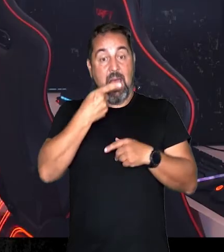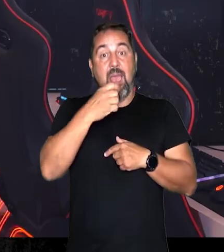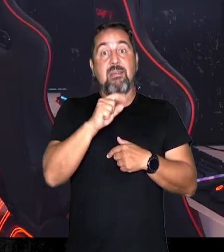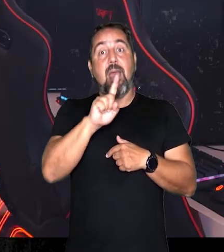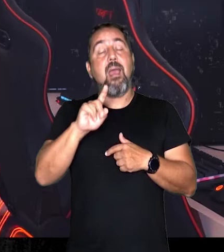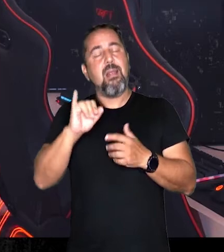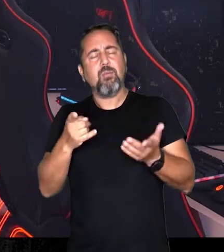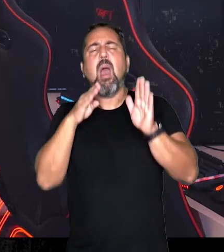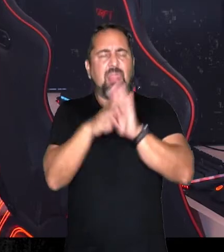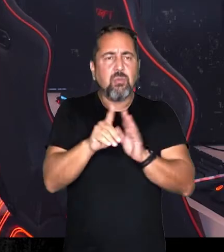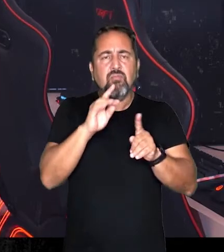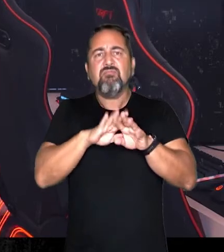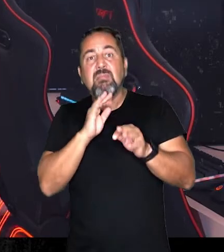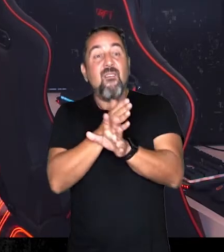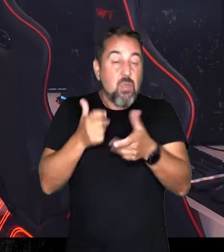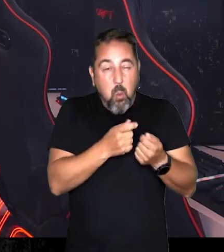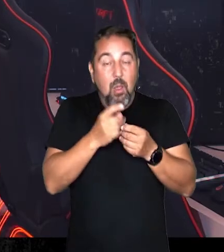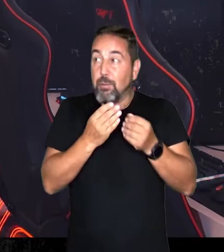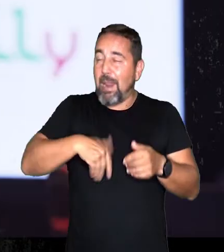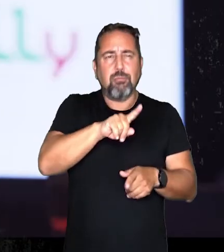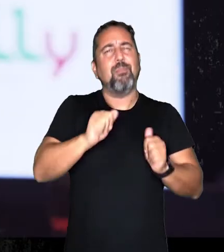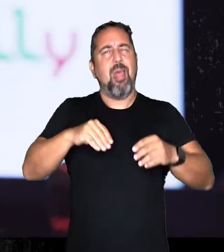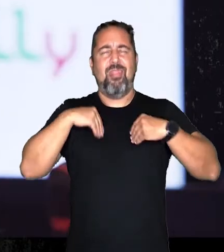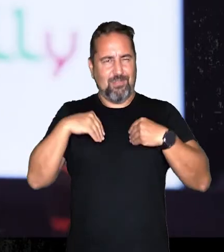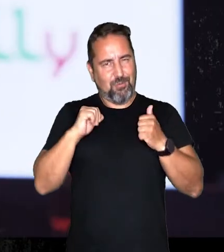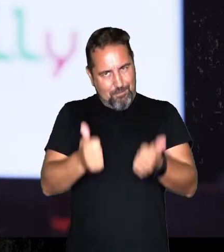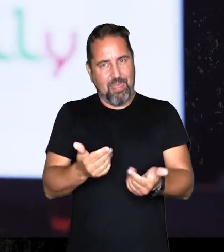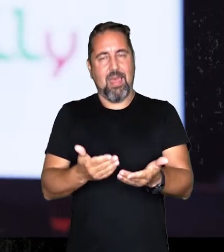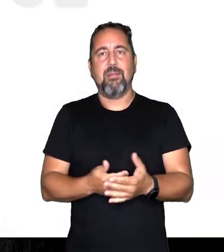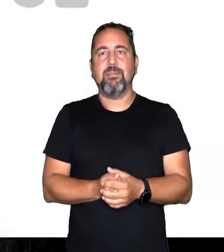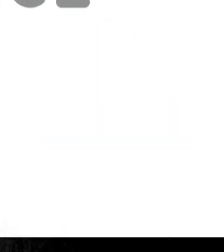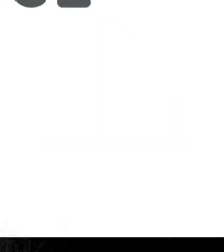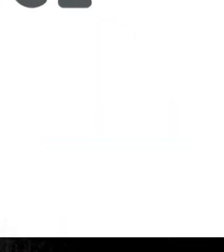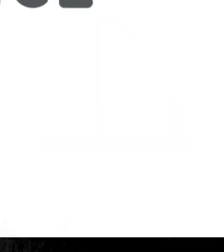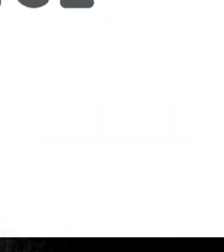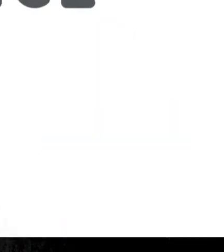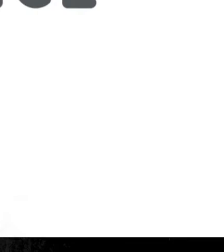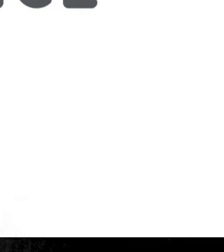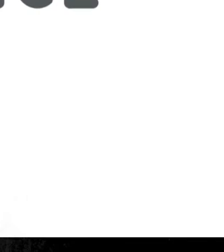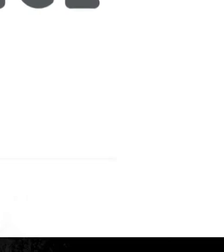Accede a Gali y empieza a disfrutar de los videojuegos hechos para todos.